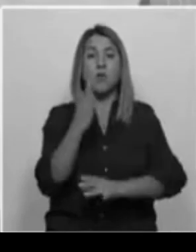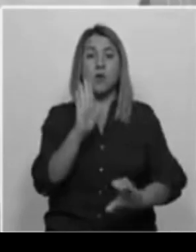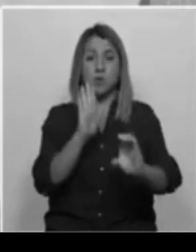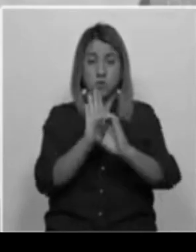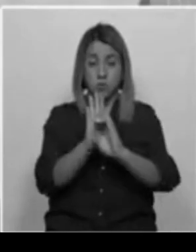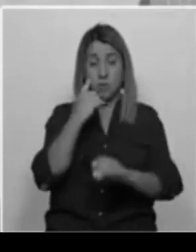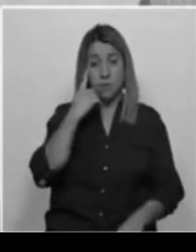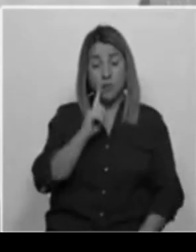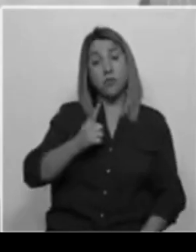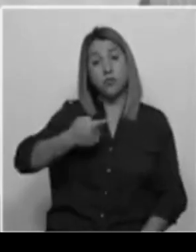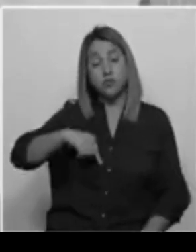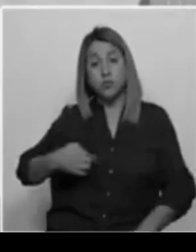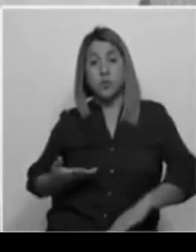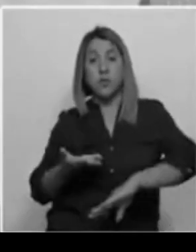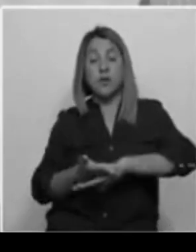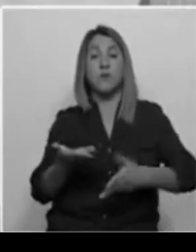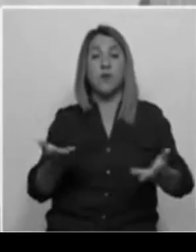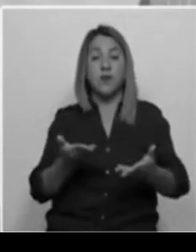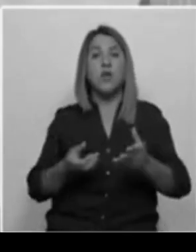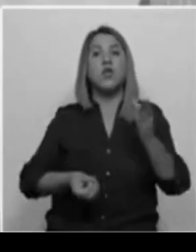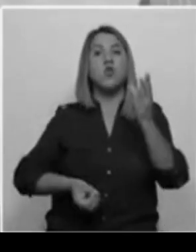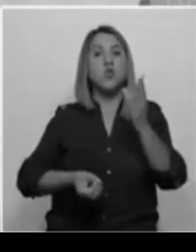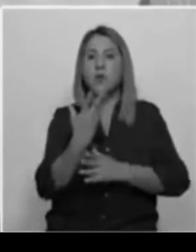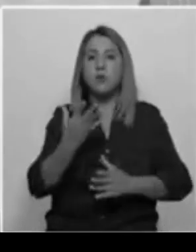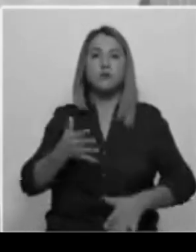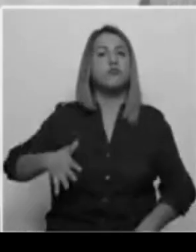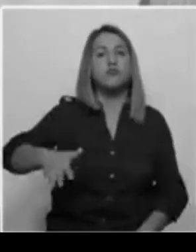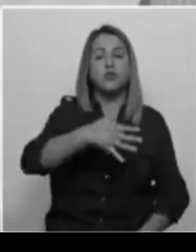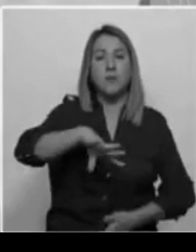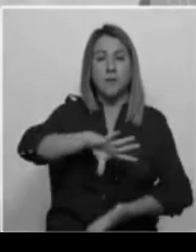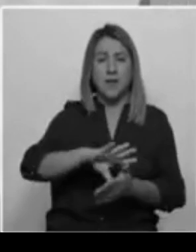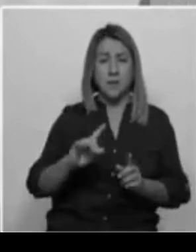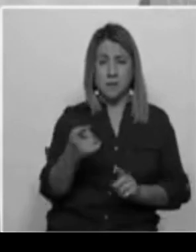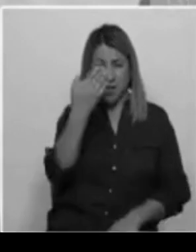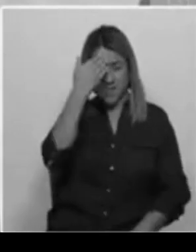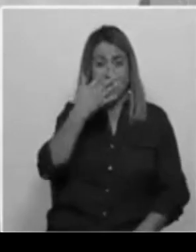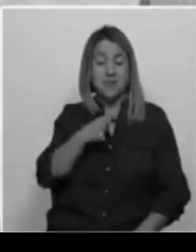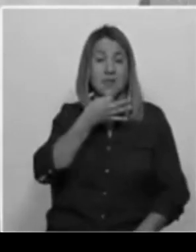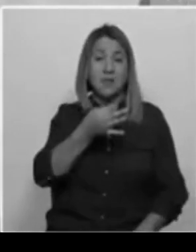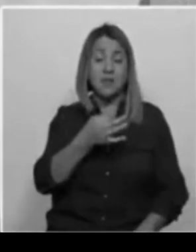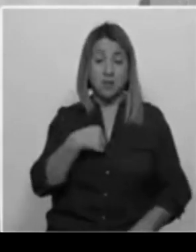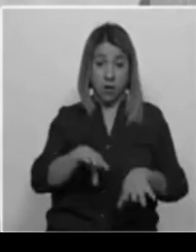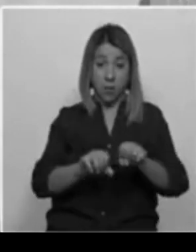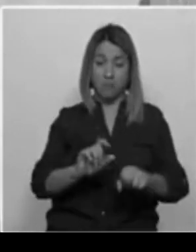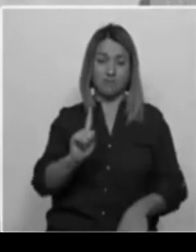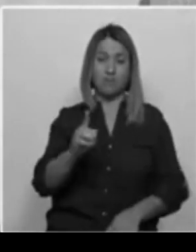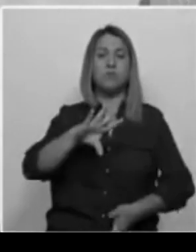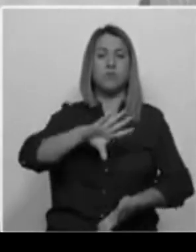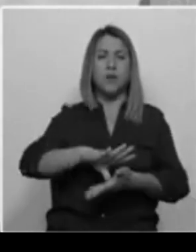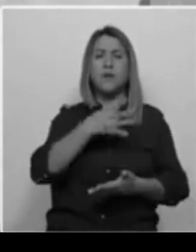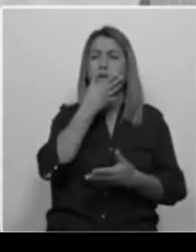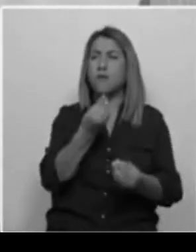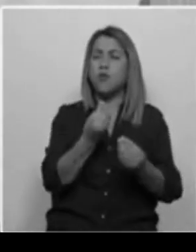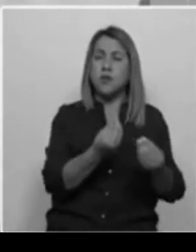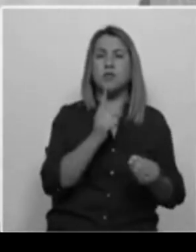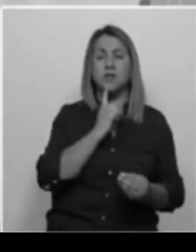creo que lo que estamos proponiendo es una refundación del país lo dije el primer día no estoy de acuerdo creo que este es un país maravilloso que tiene